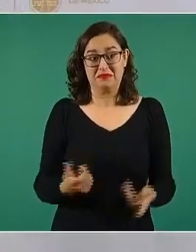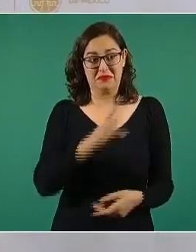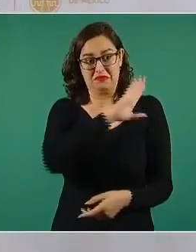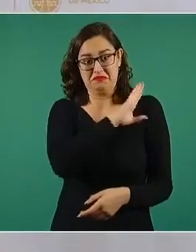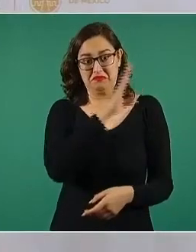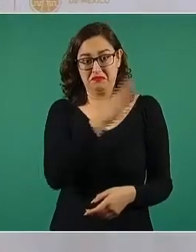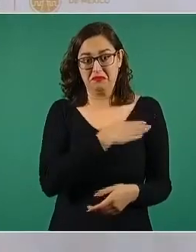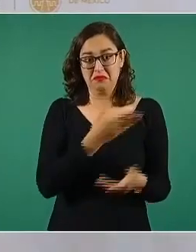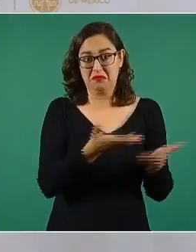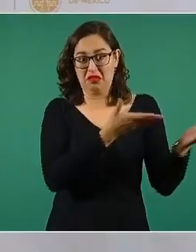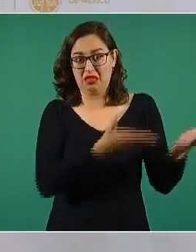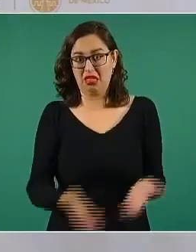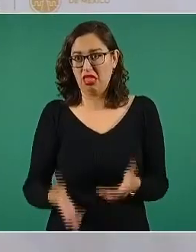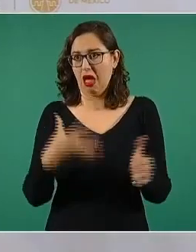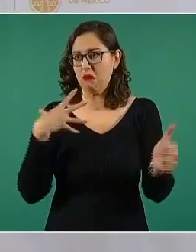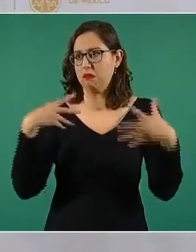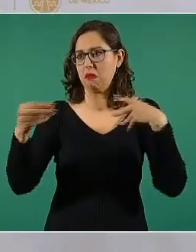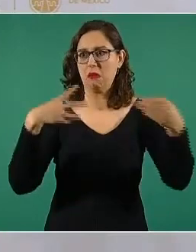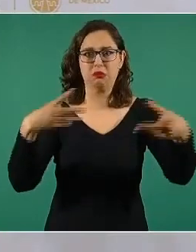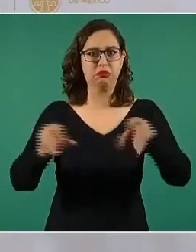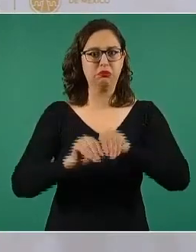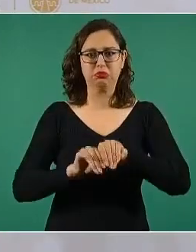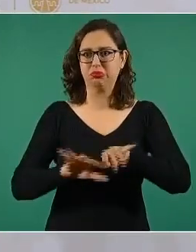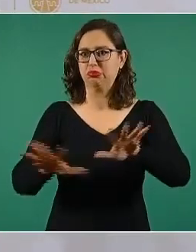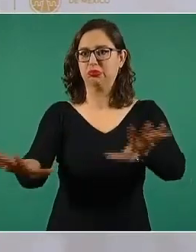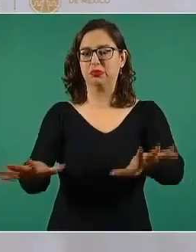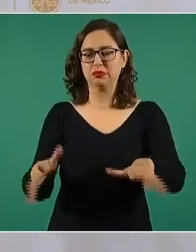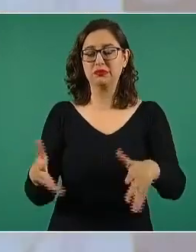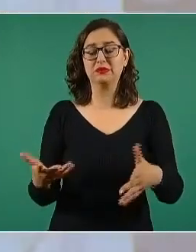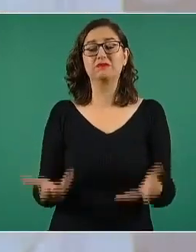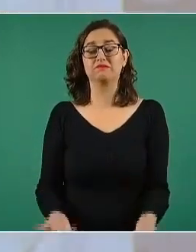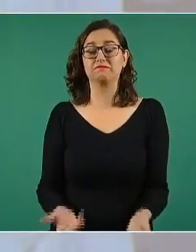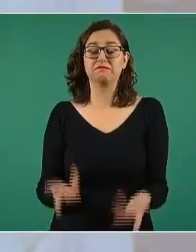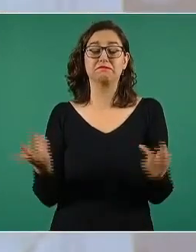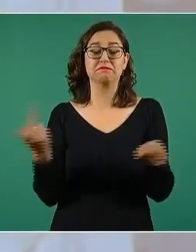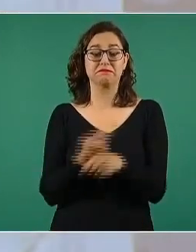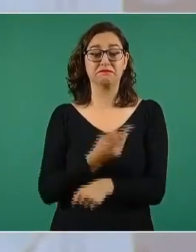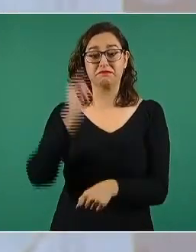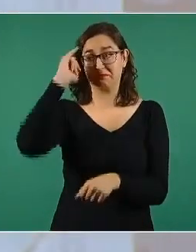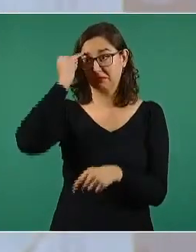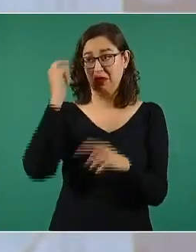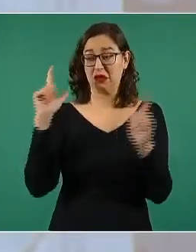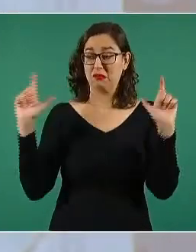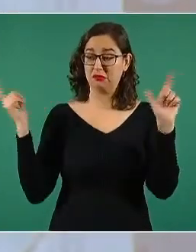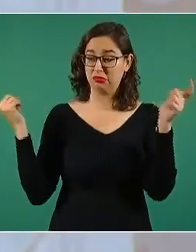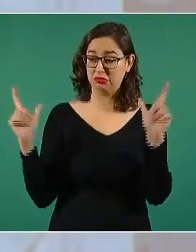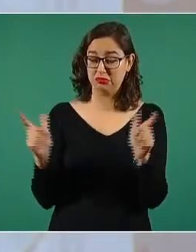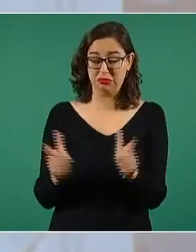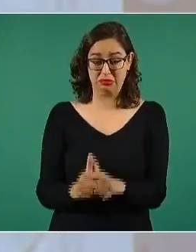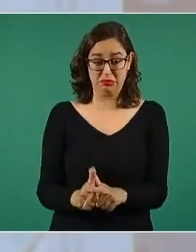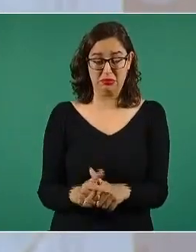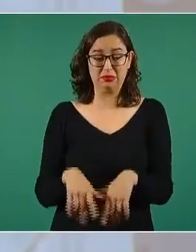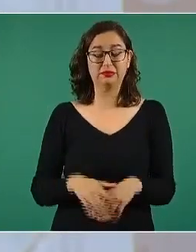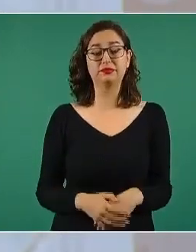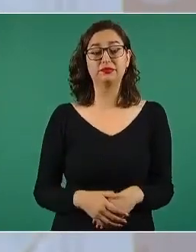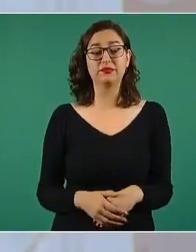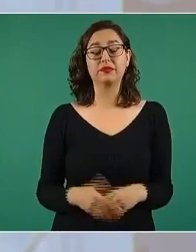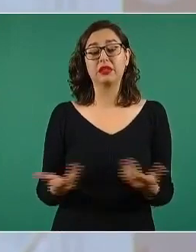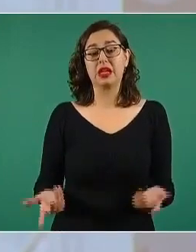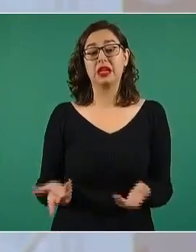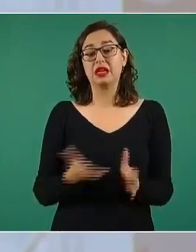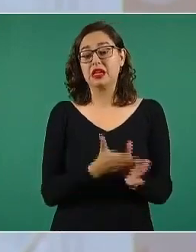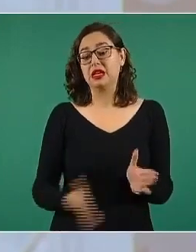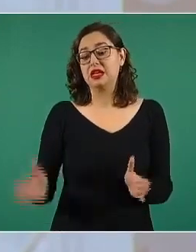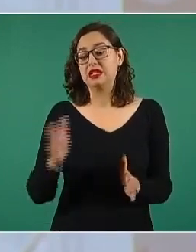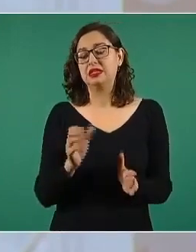la población. En Tabasco, en las crónicas del siglo XVI, se sostiene